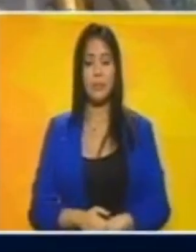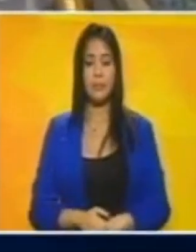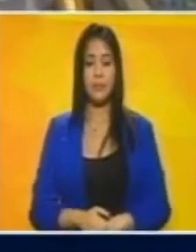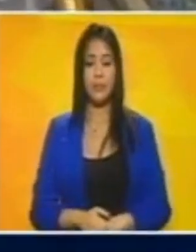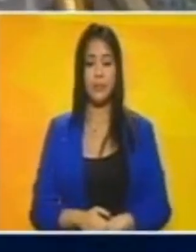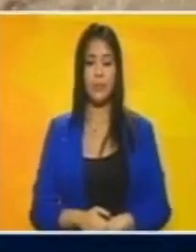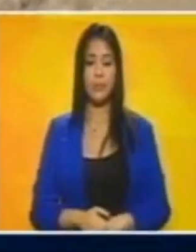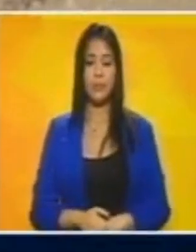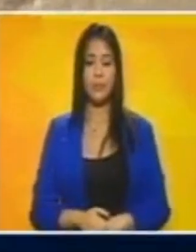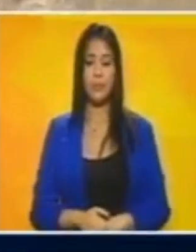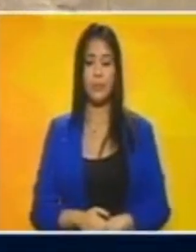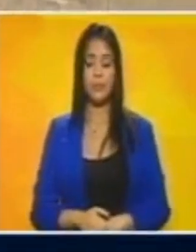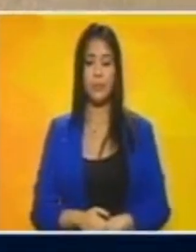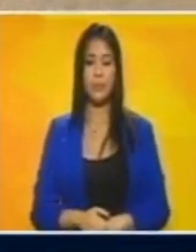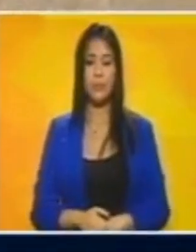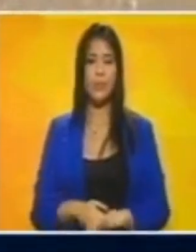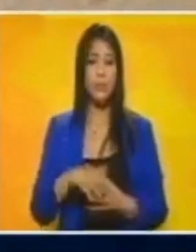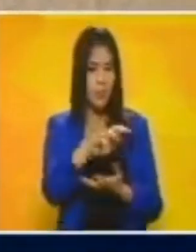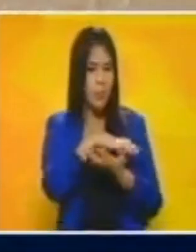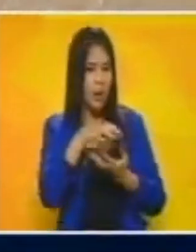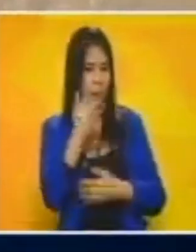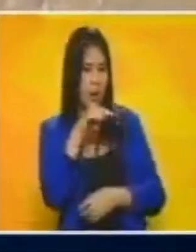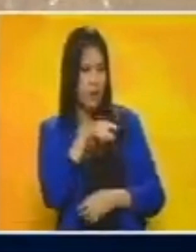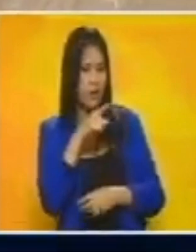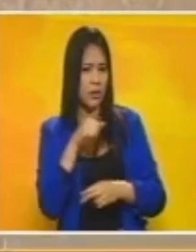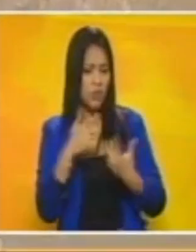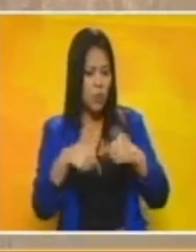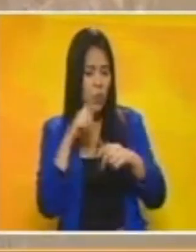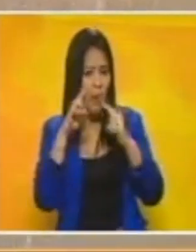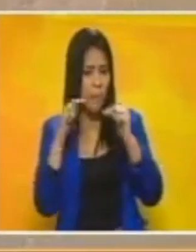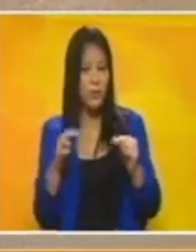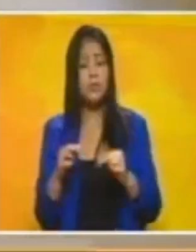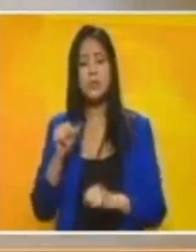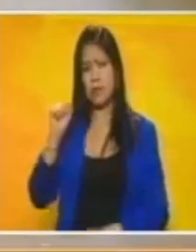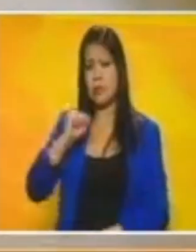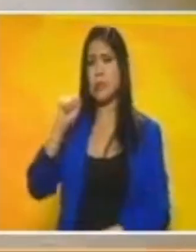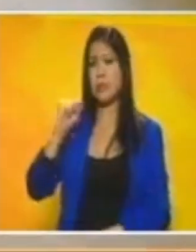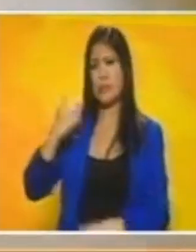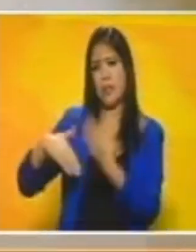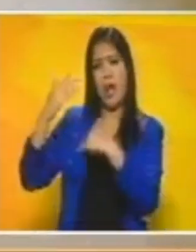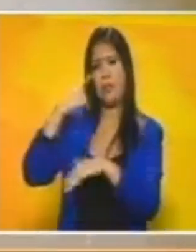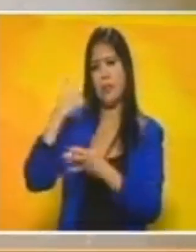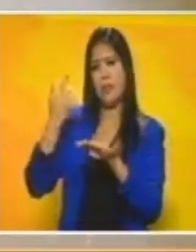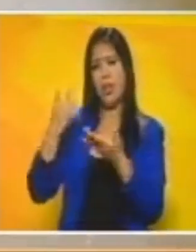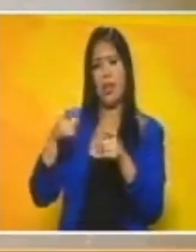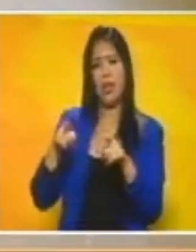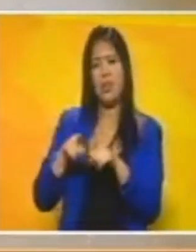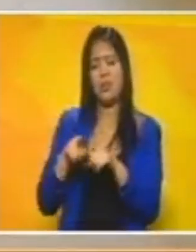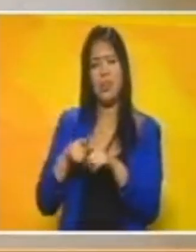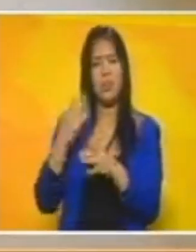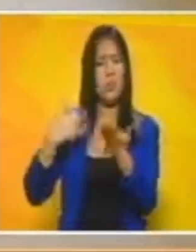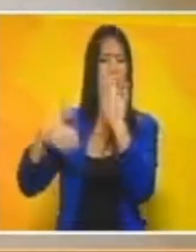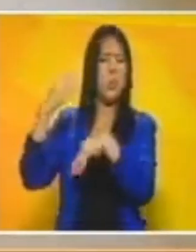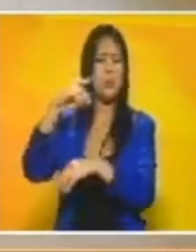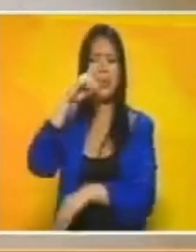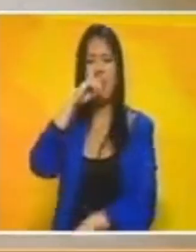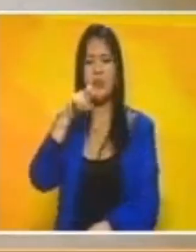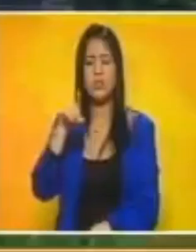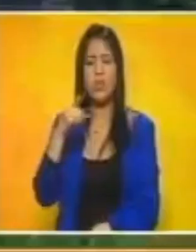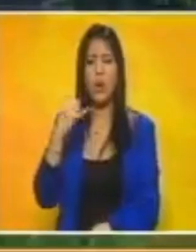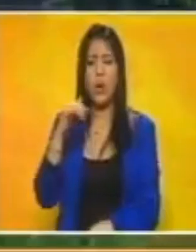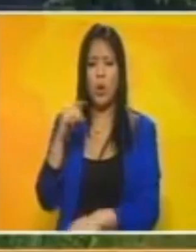normal. ¿Tienen problemas las bases del puente? Sí, eso los tienen, son unos gatos así que hace tiempo que los pusieron